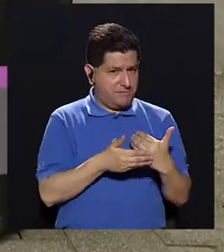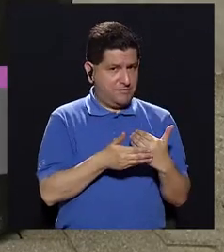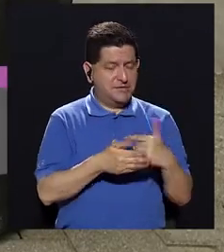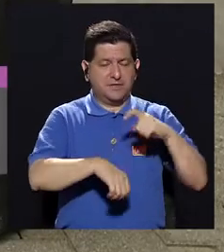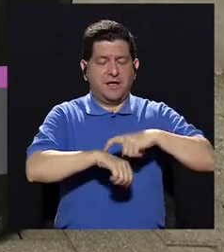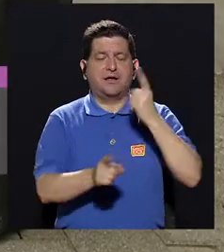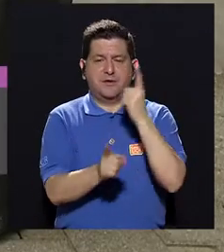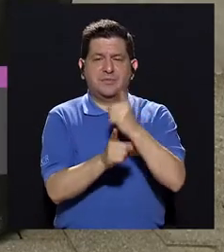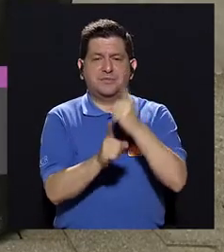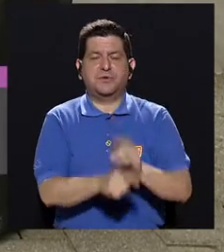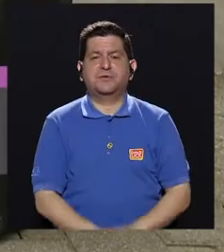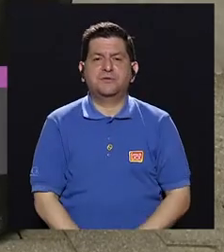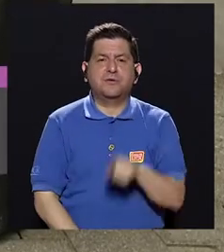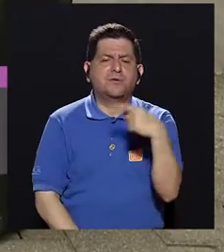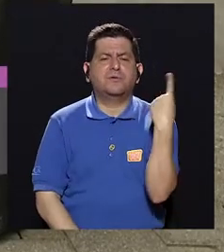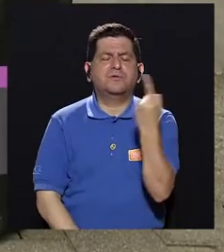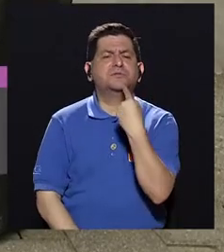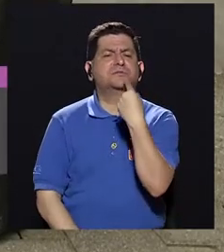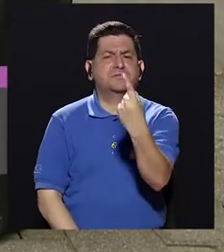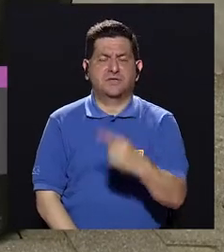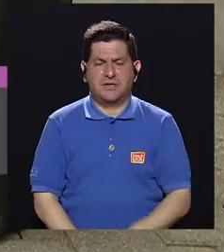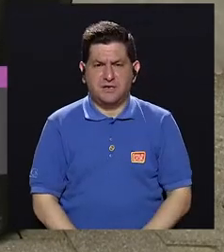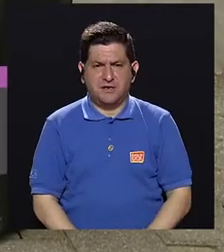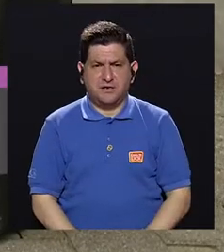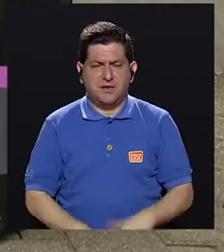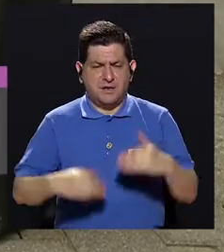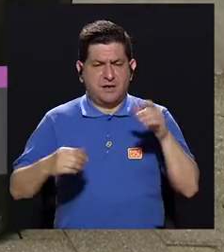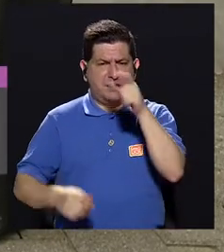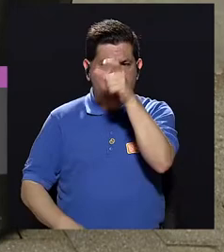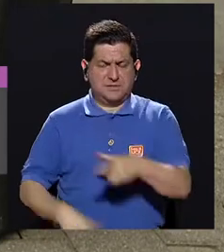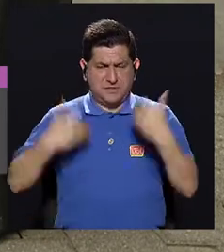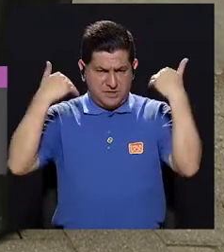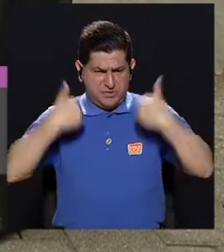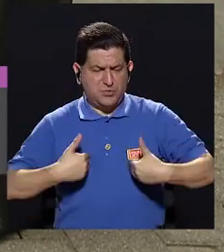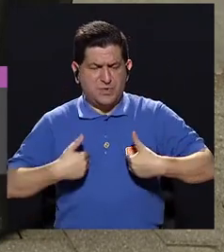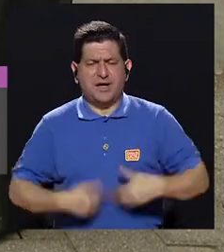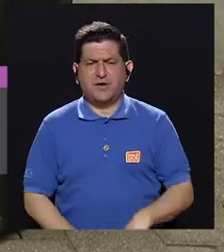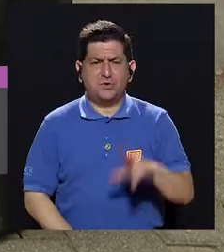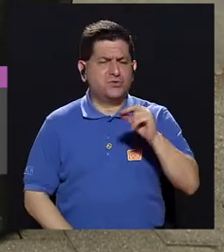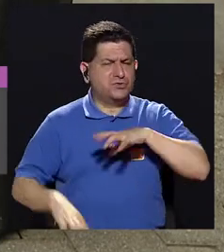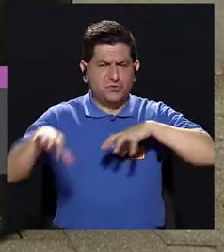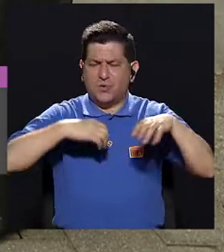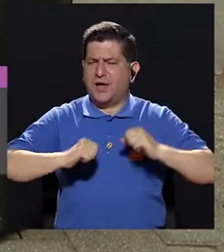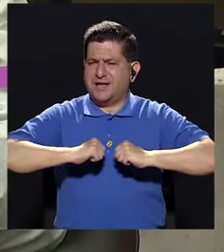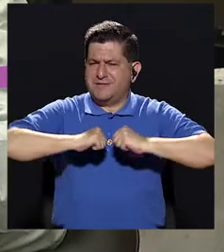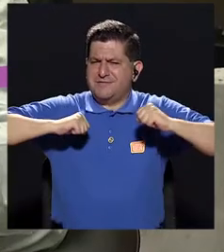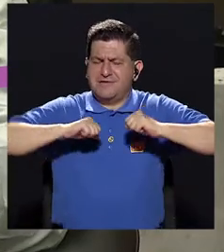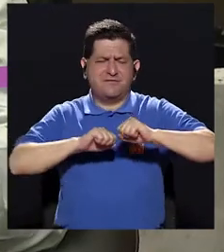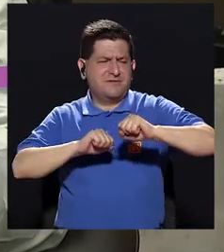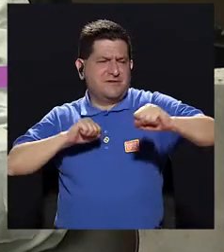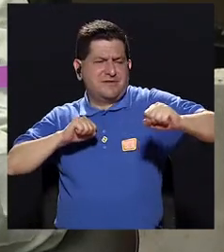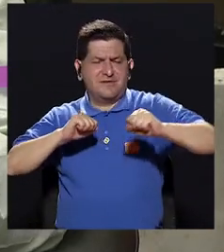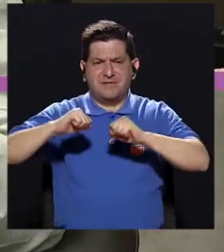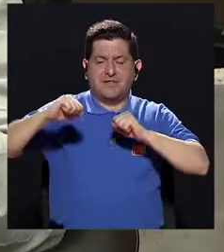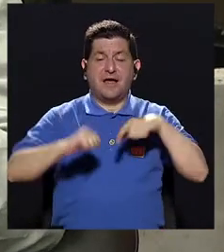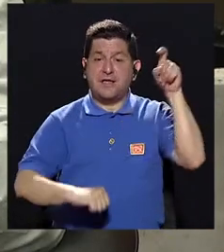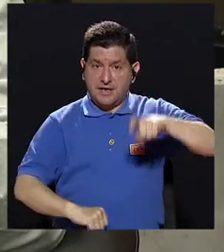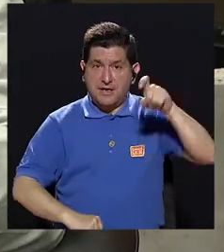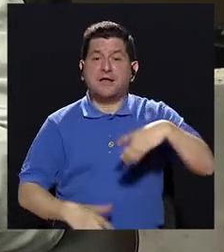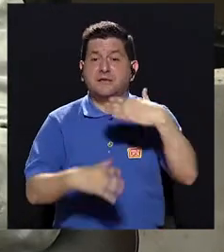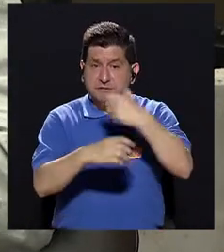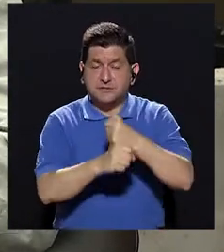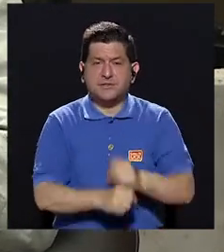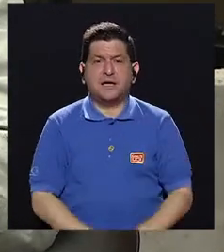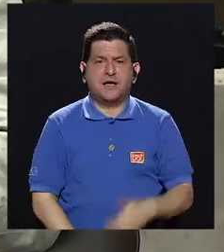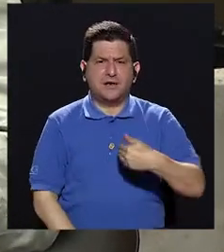cuidarnos, ¿verdad? Vos siempre has dicho que realmente los seres humanos no estiramos, ¿verdad? y que esto es algo